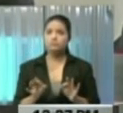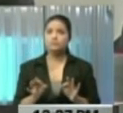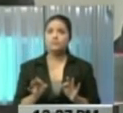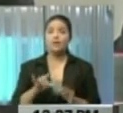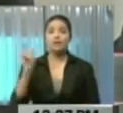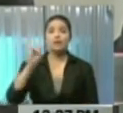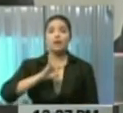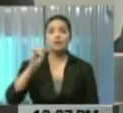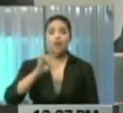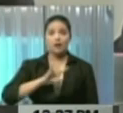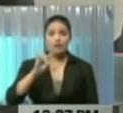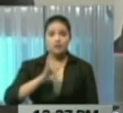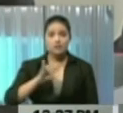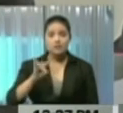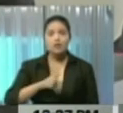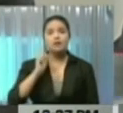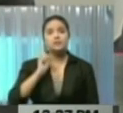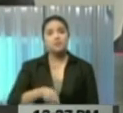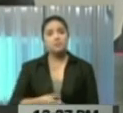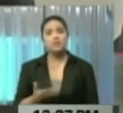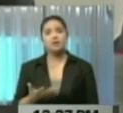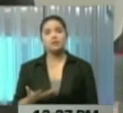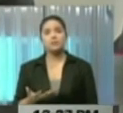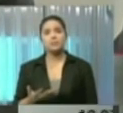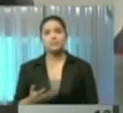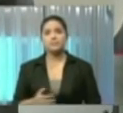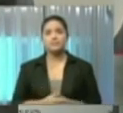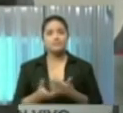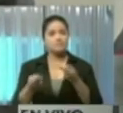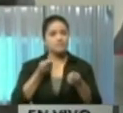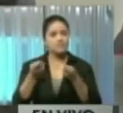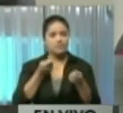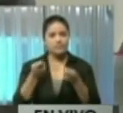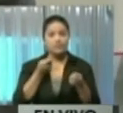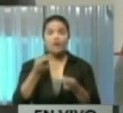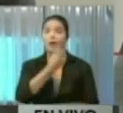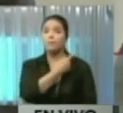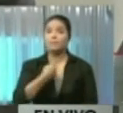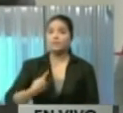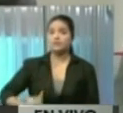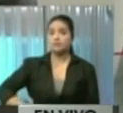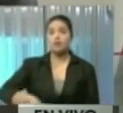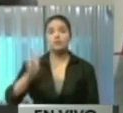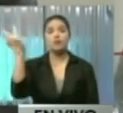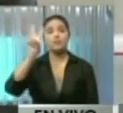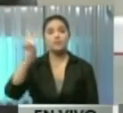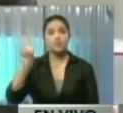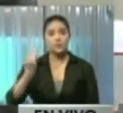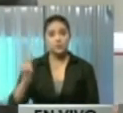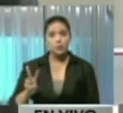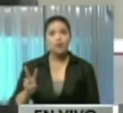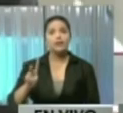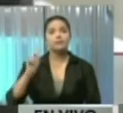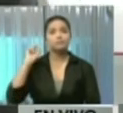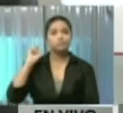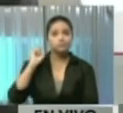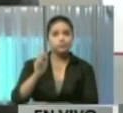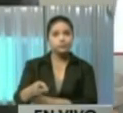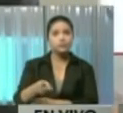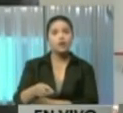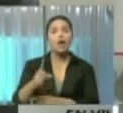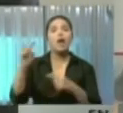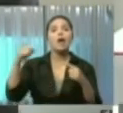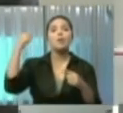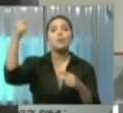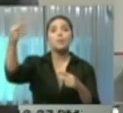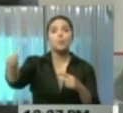energía y en función de hacer un ahorro, el presidente de la República ha instruido que el